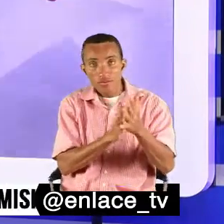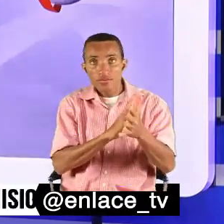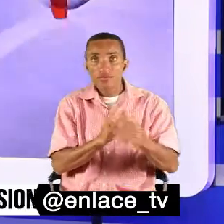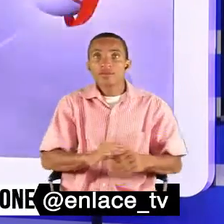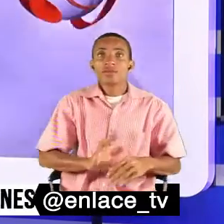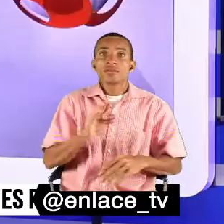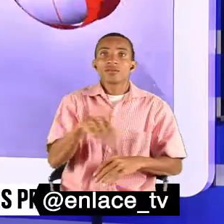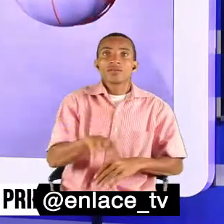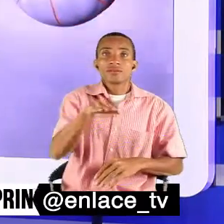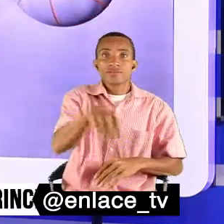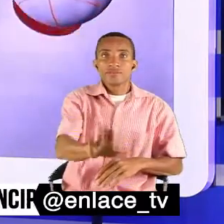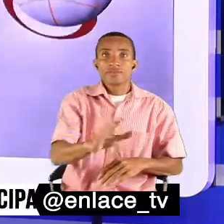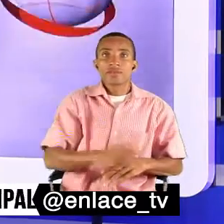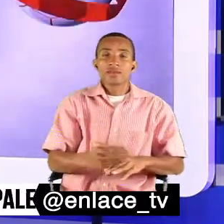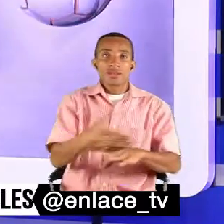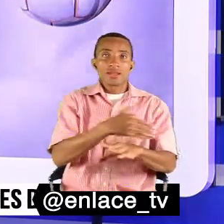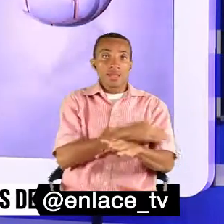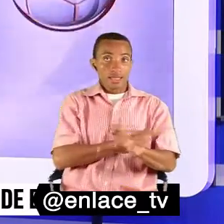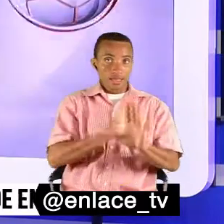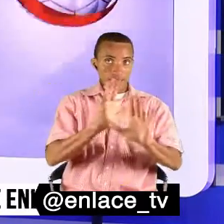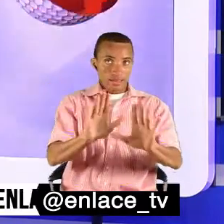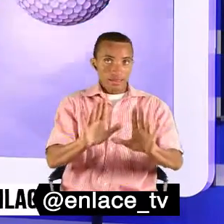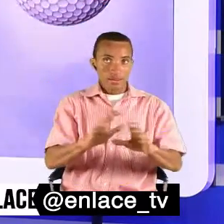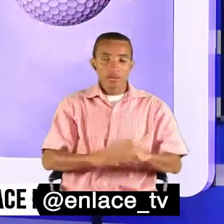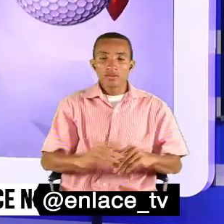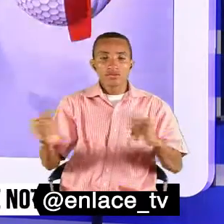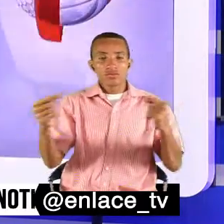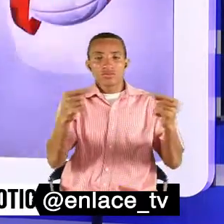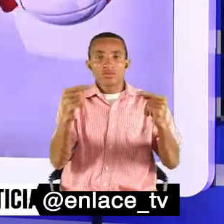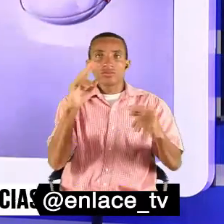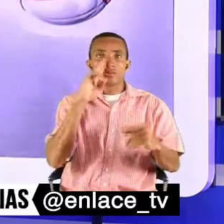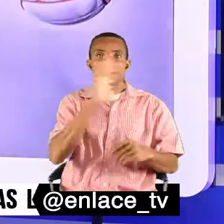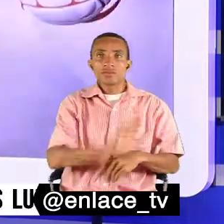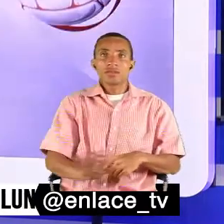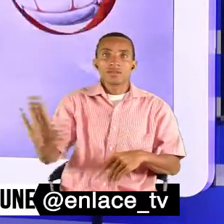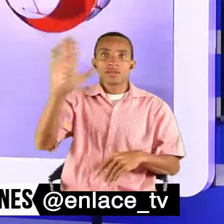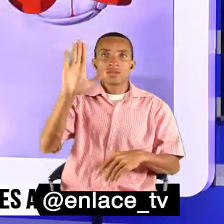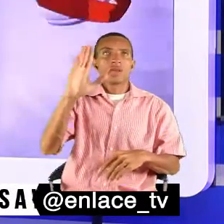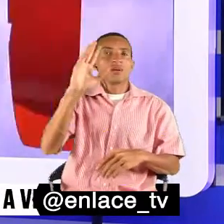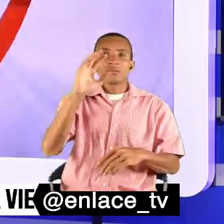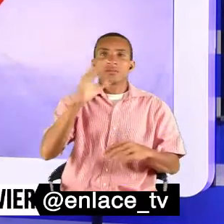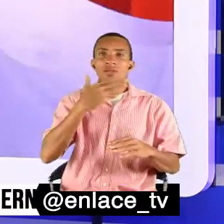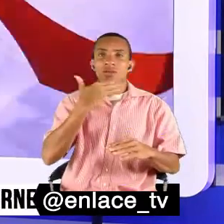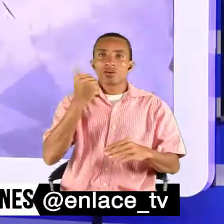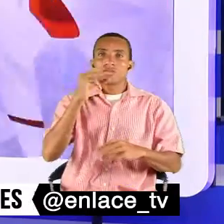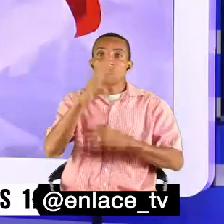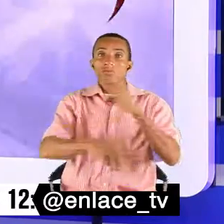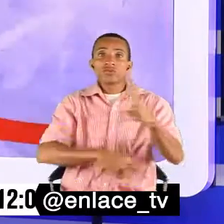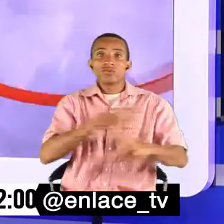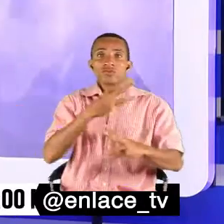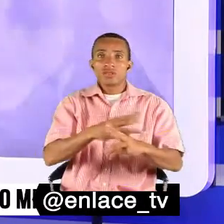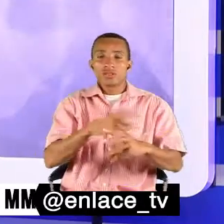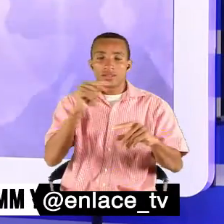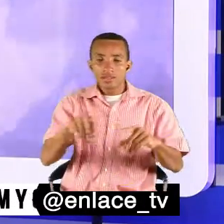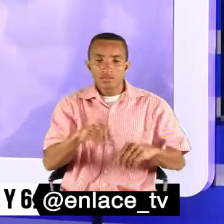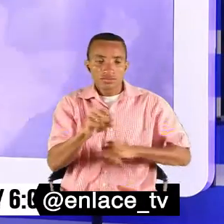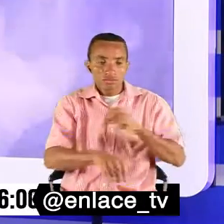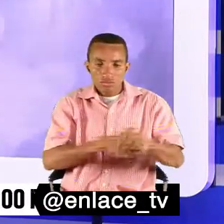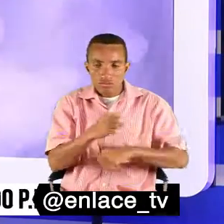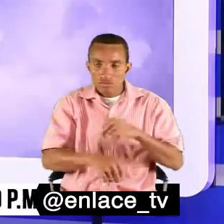municipal, preámbulo a lo que será la competencia a nivel nacional, el mundial de esta disciplina deportiva, donde pilotos